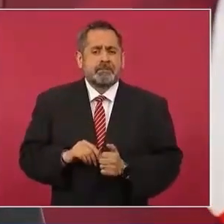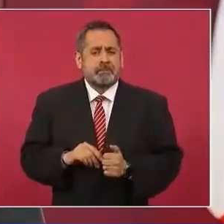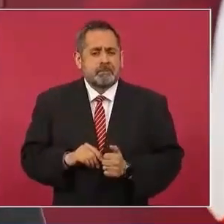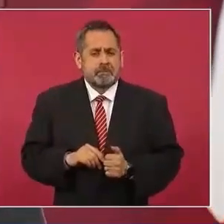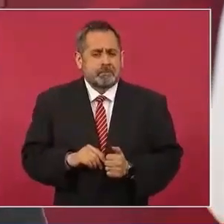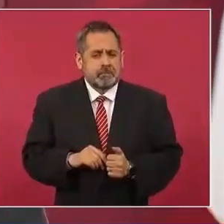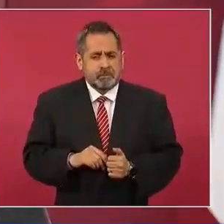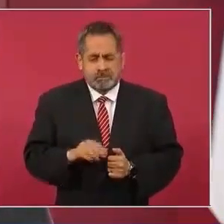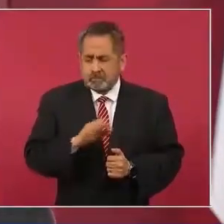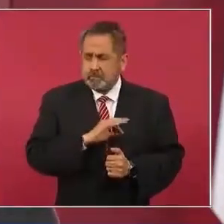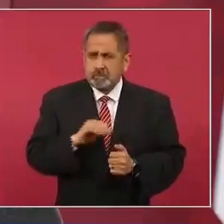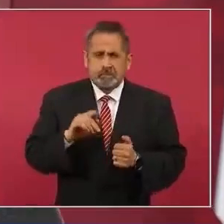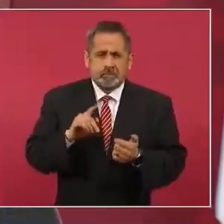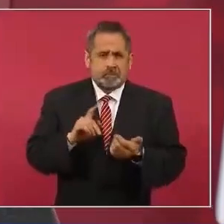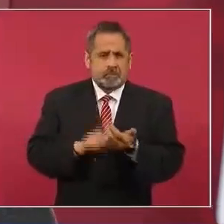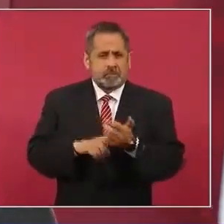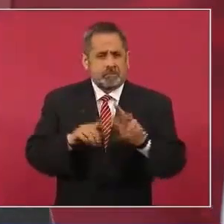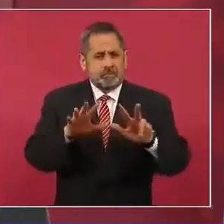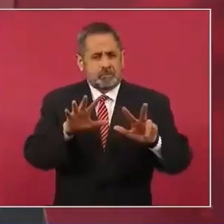por